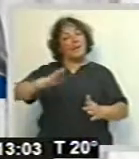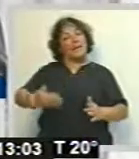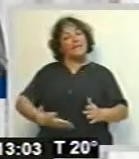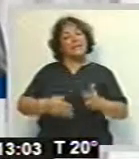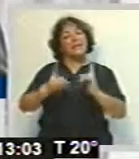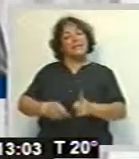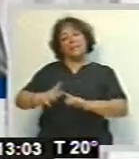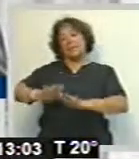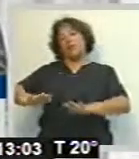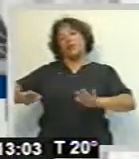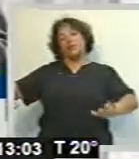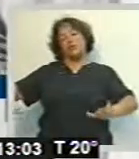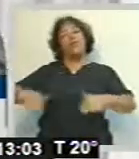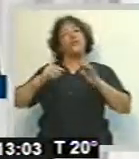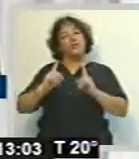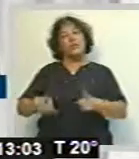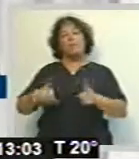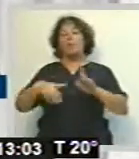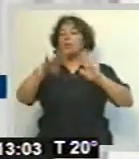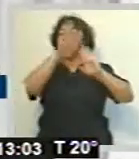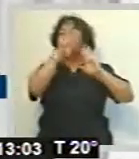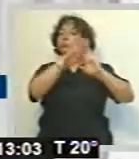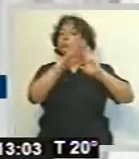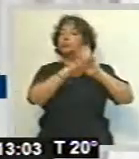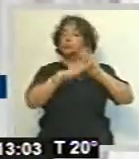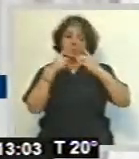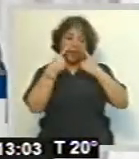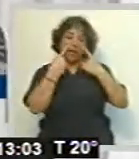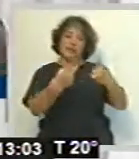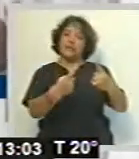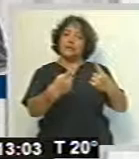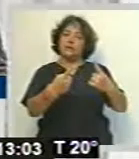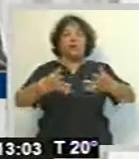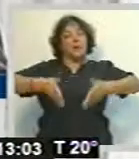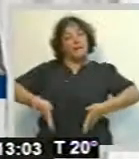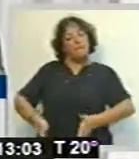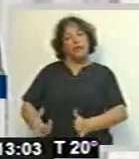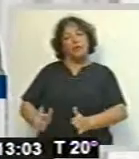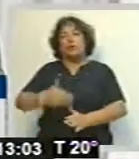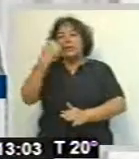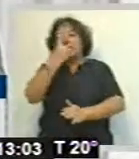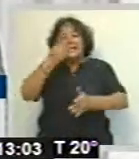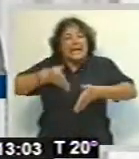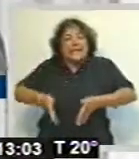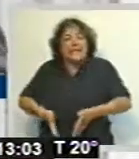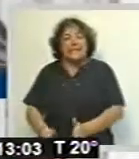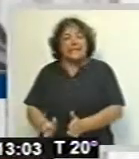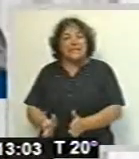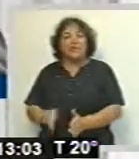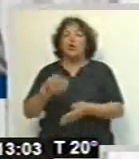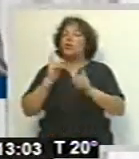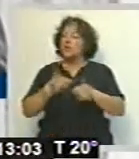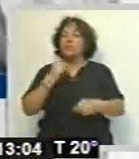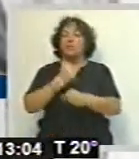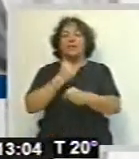Esperamos también un protocolo de atención integral del parto y recién nacido, trabajando articulada obviamente